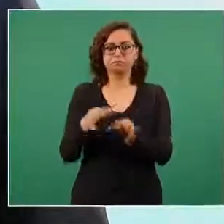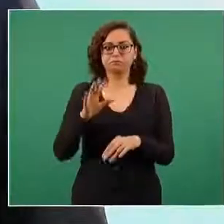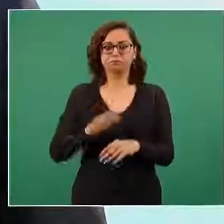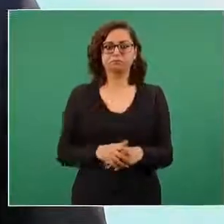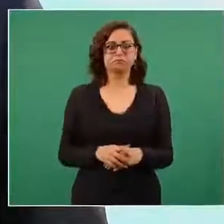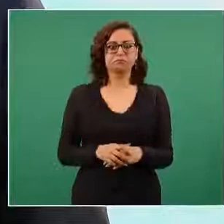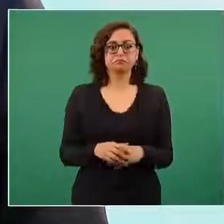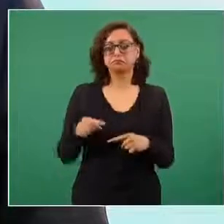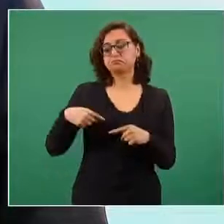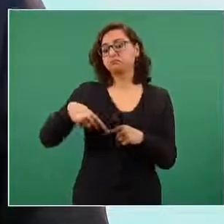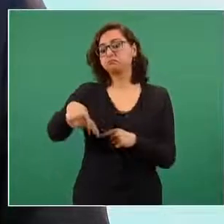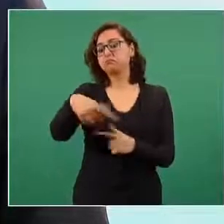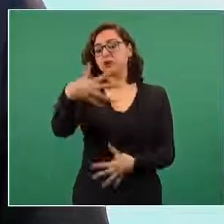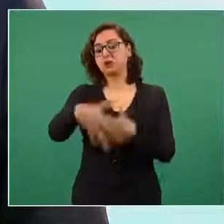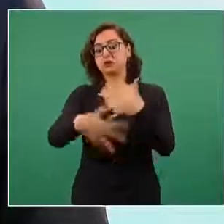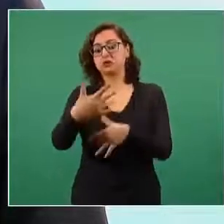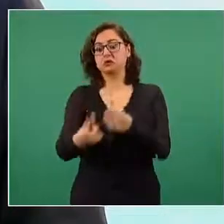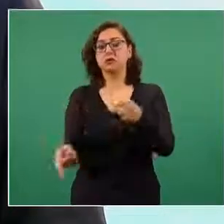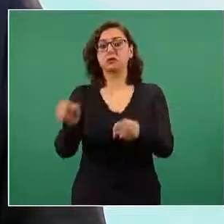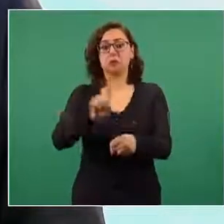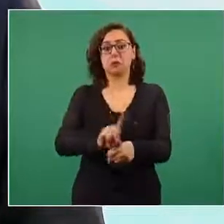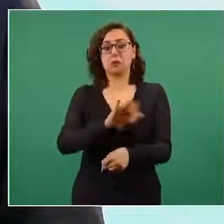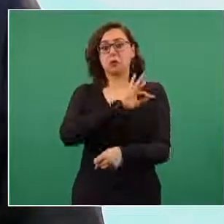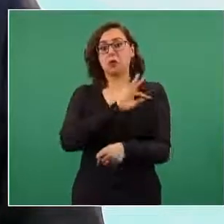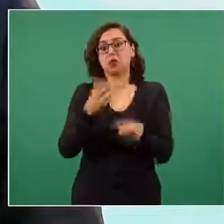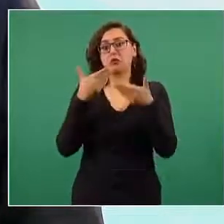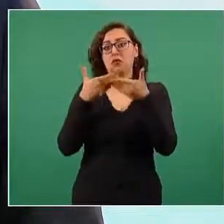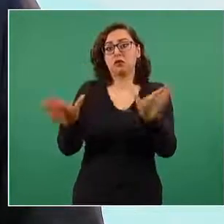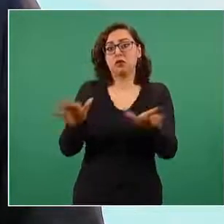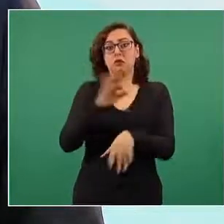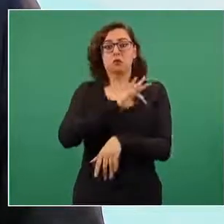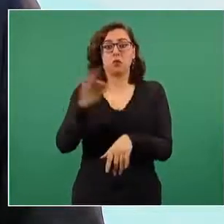en 15 días podrían regresar.